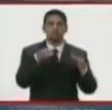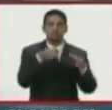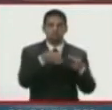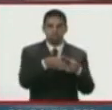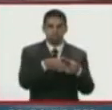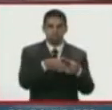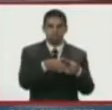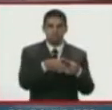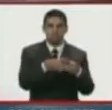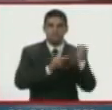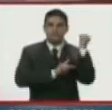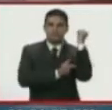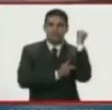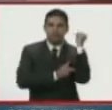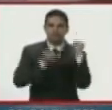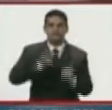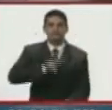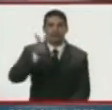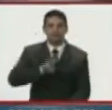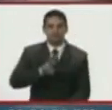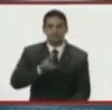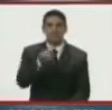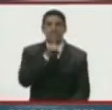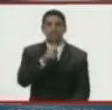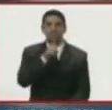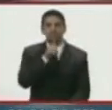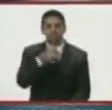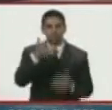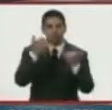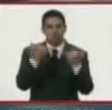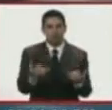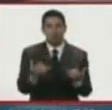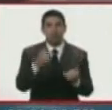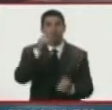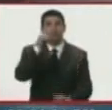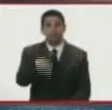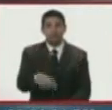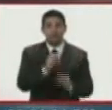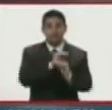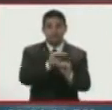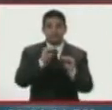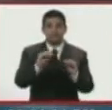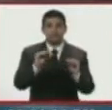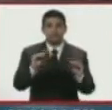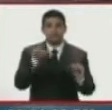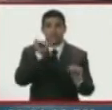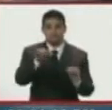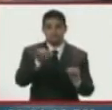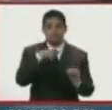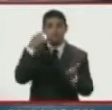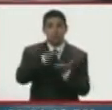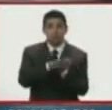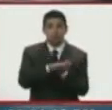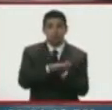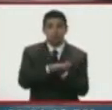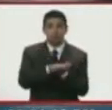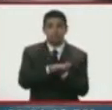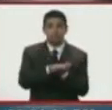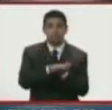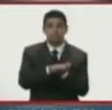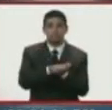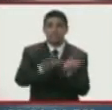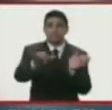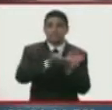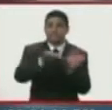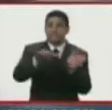la Parroquia El Valle. Esta es la información que estamos manejando. También quisiéramos acotar que este hecho ocurrió en las cercanías